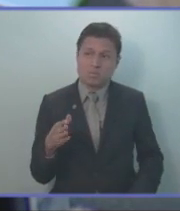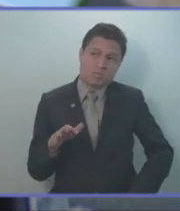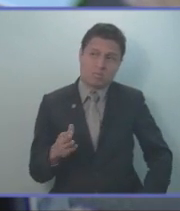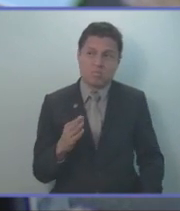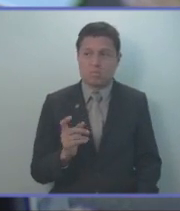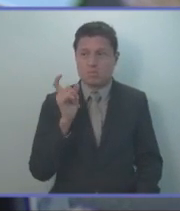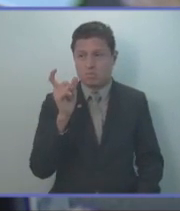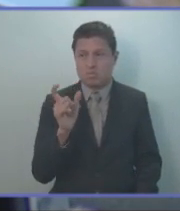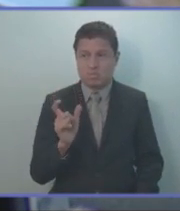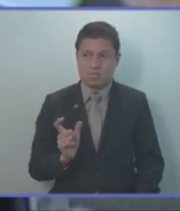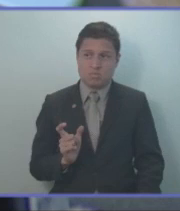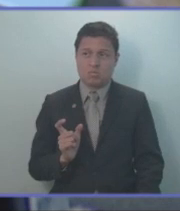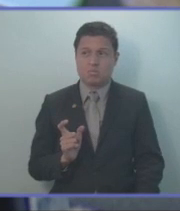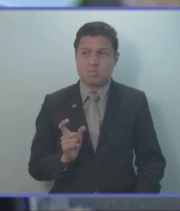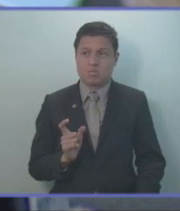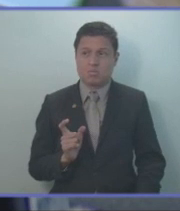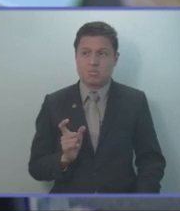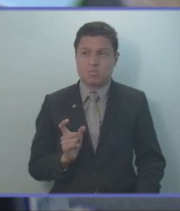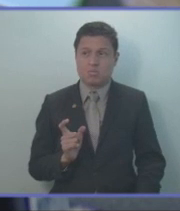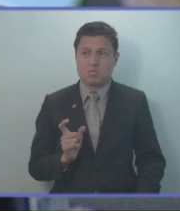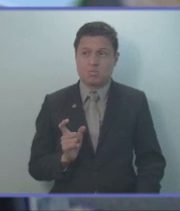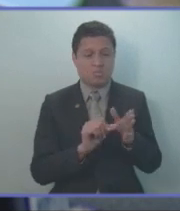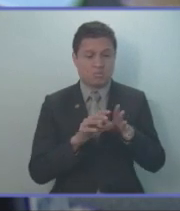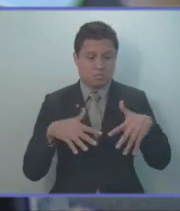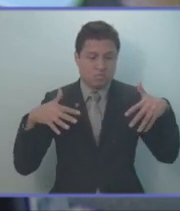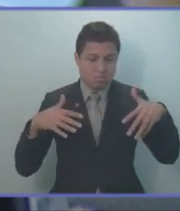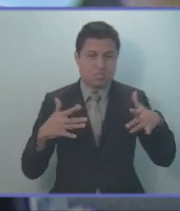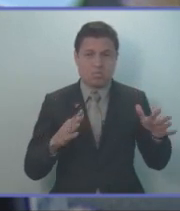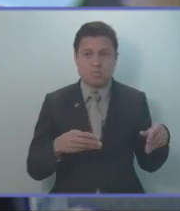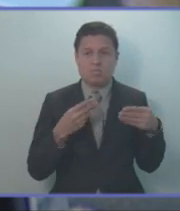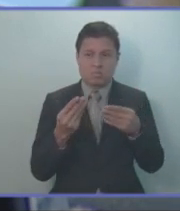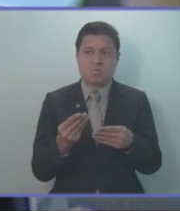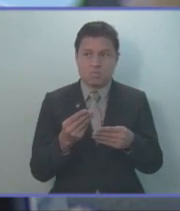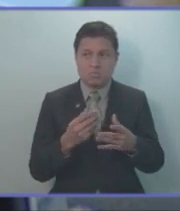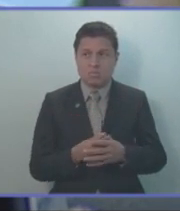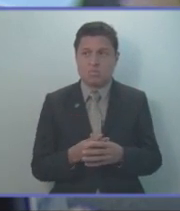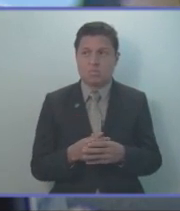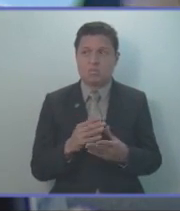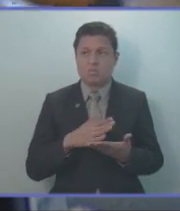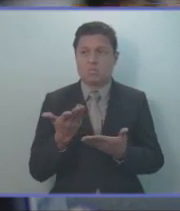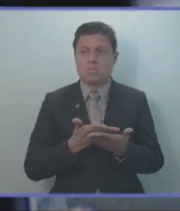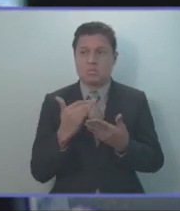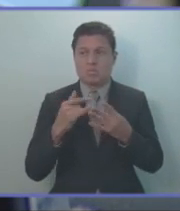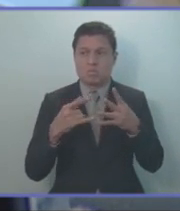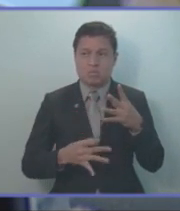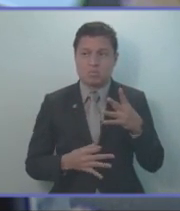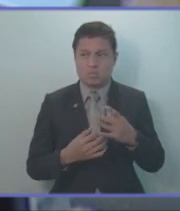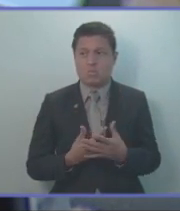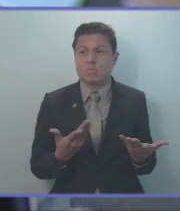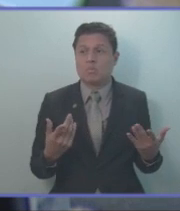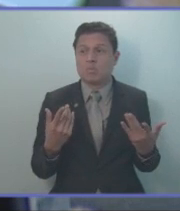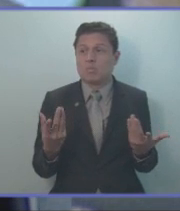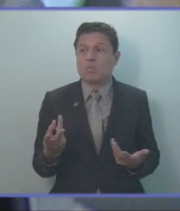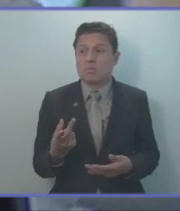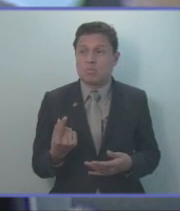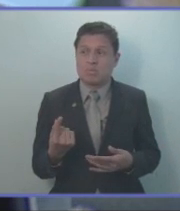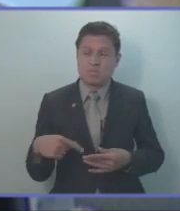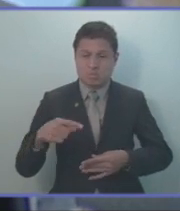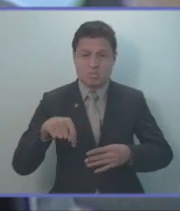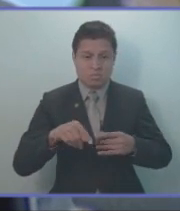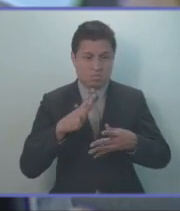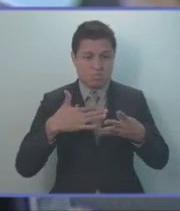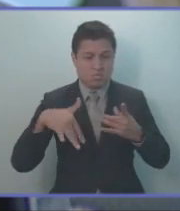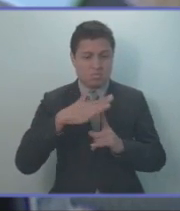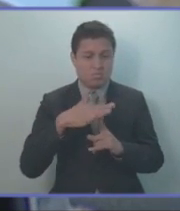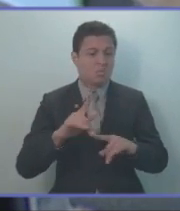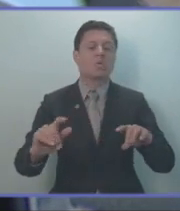el vocablo de la Constitución. El Pleno Legislativo está desechando el proyecto de ley, por cuanto en este